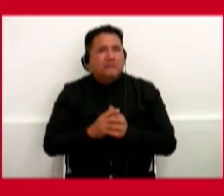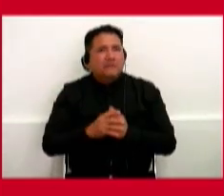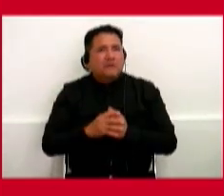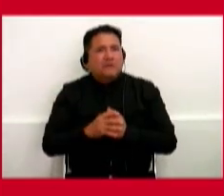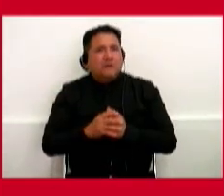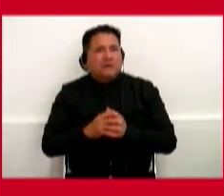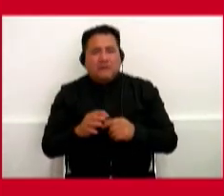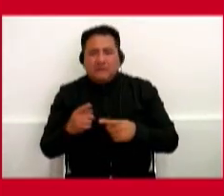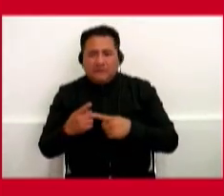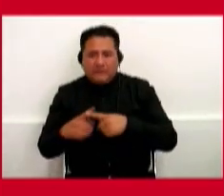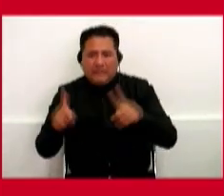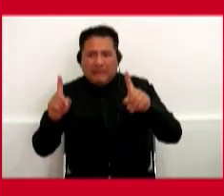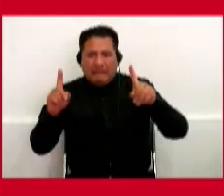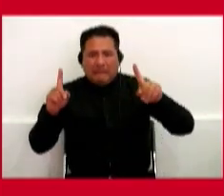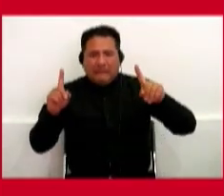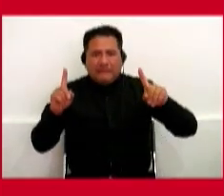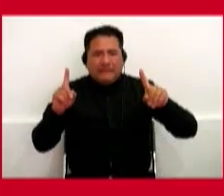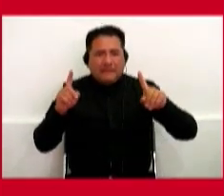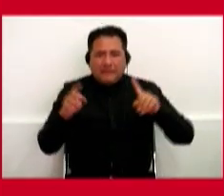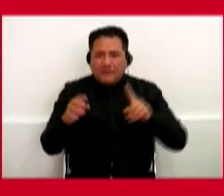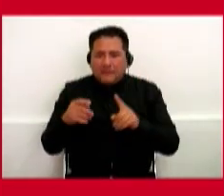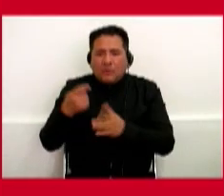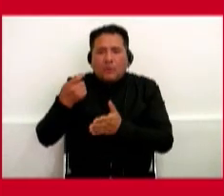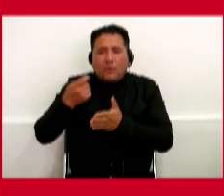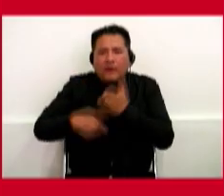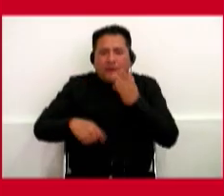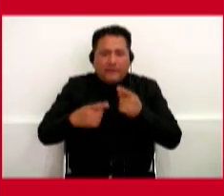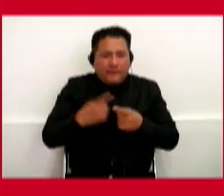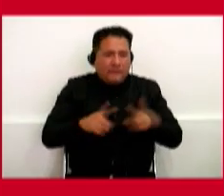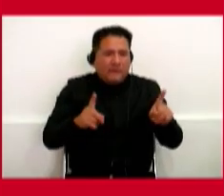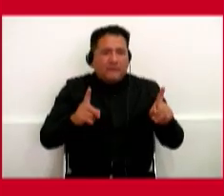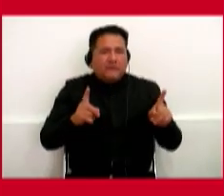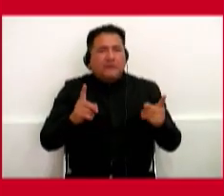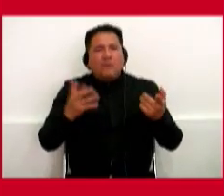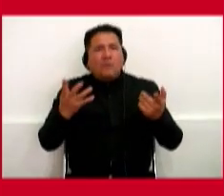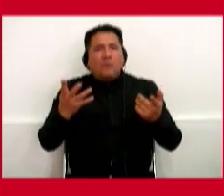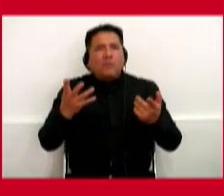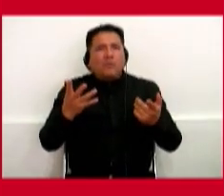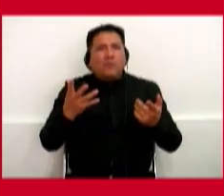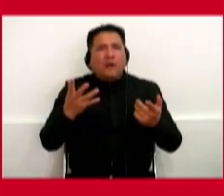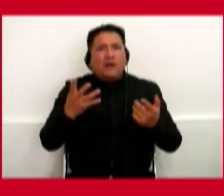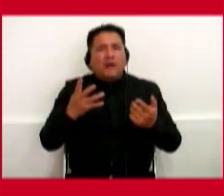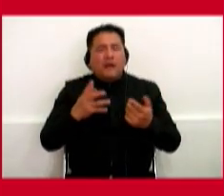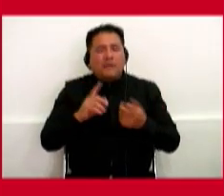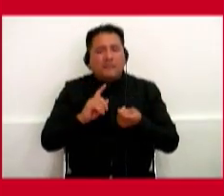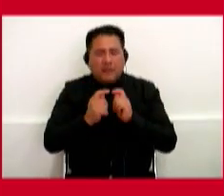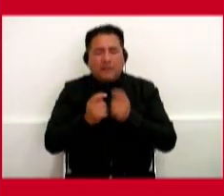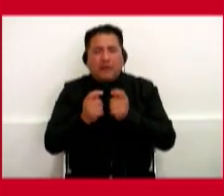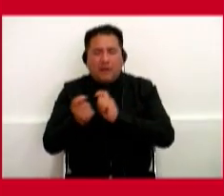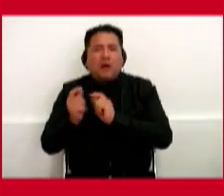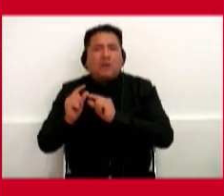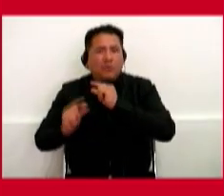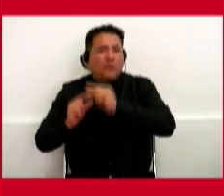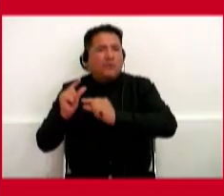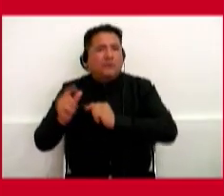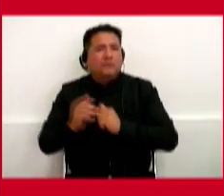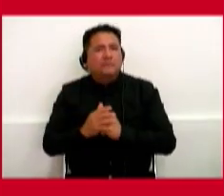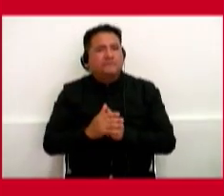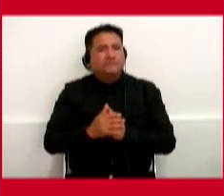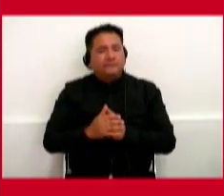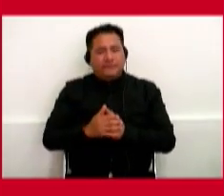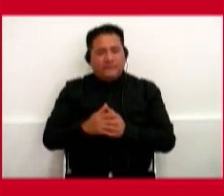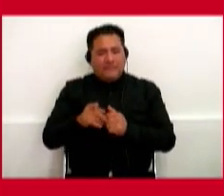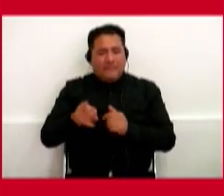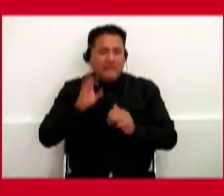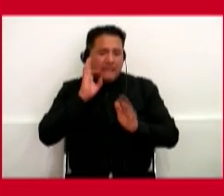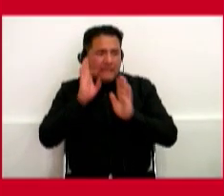de valor, diferencia de cota, diferencia de realidades también de comunidades, hay estrategias mineras que van cambiando. Y como podemos ver en ese gráfico conceptual